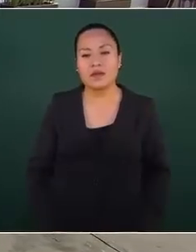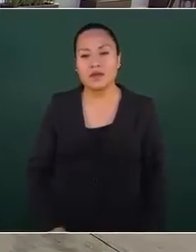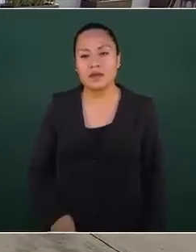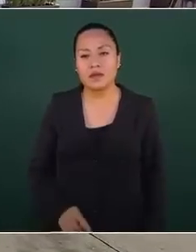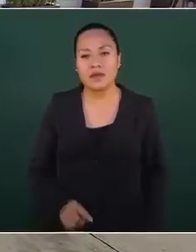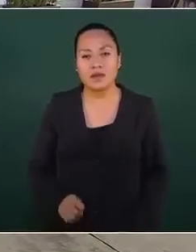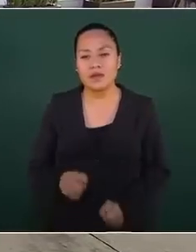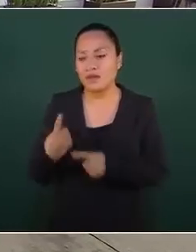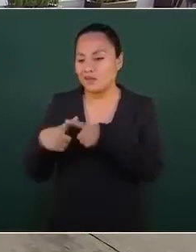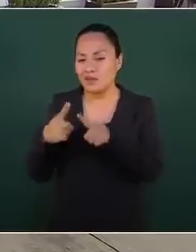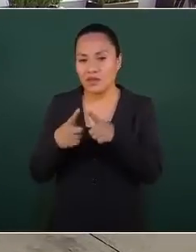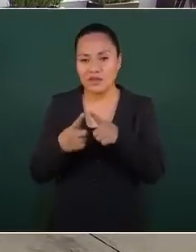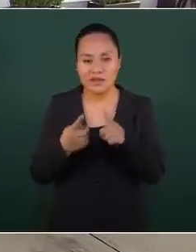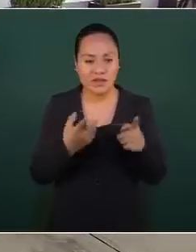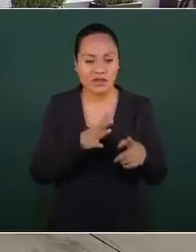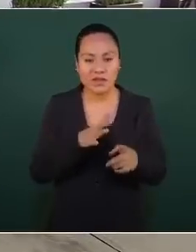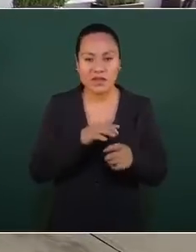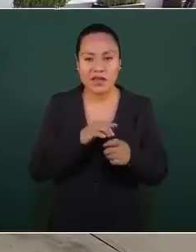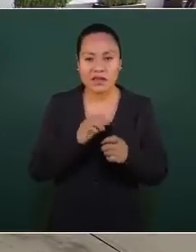Biodiversidad Tropical,